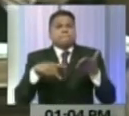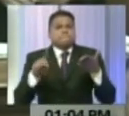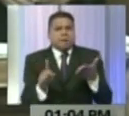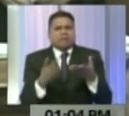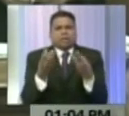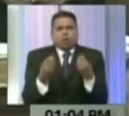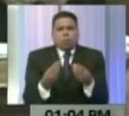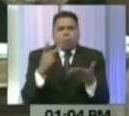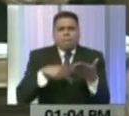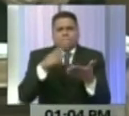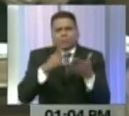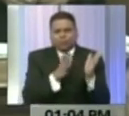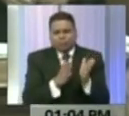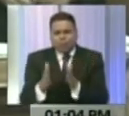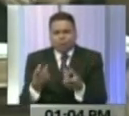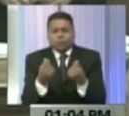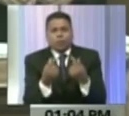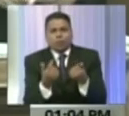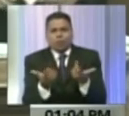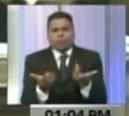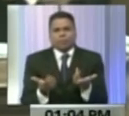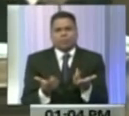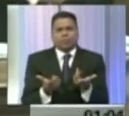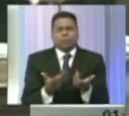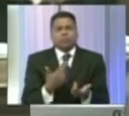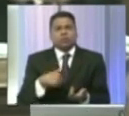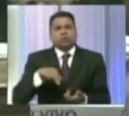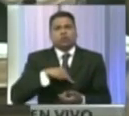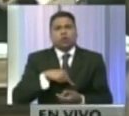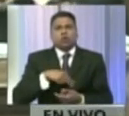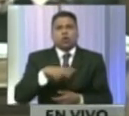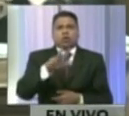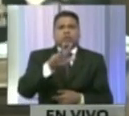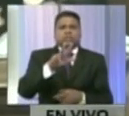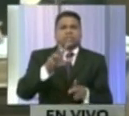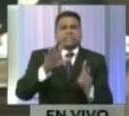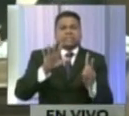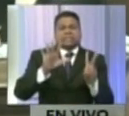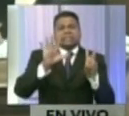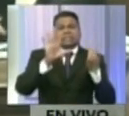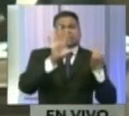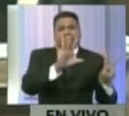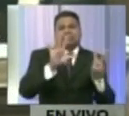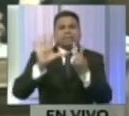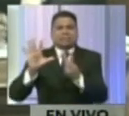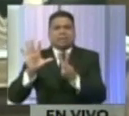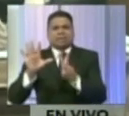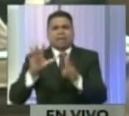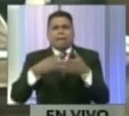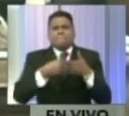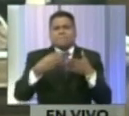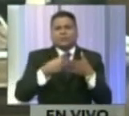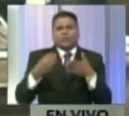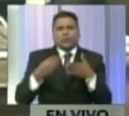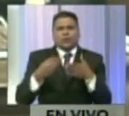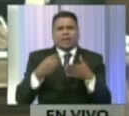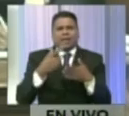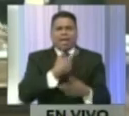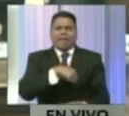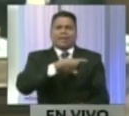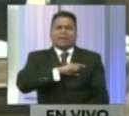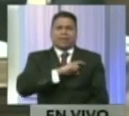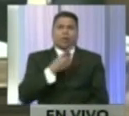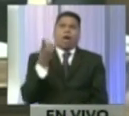económica. Es decir, nosotros nos entró 77 millones en enero, cuando en enero hace 3 años entró 3